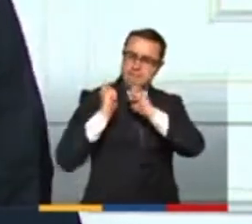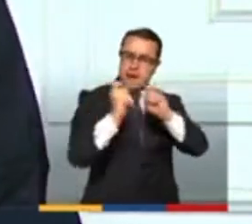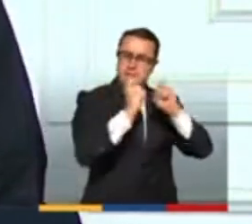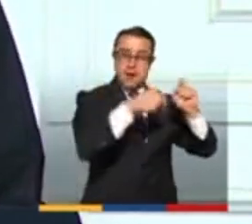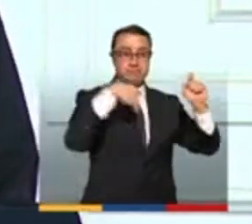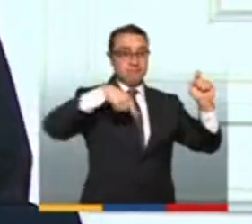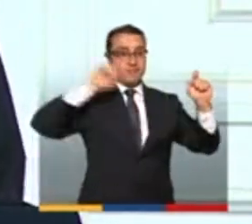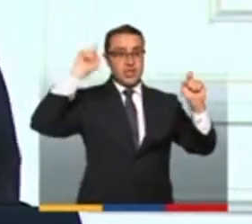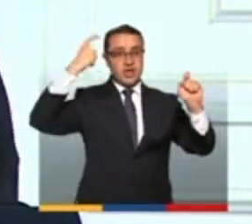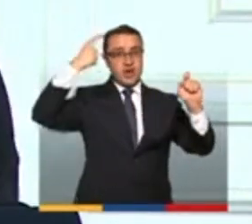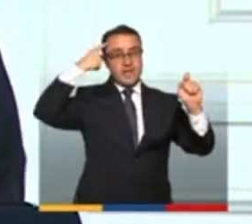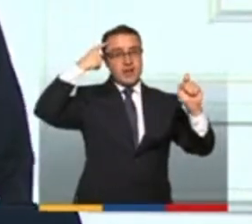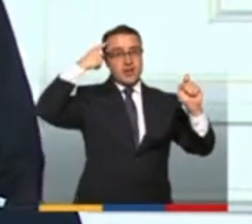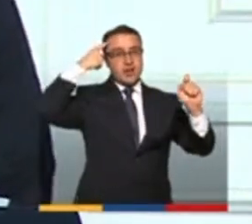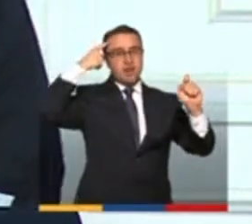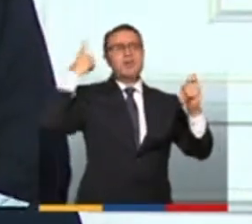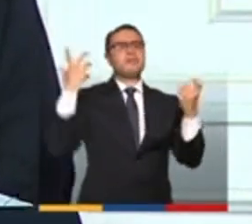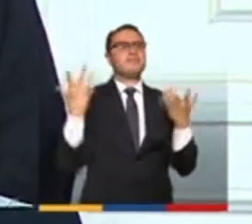gobierno es